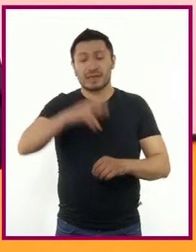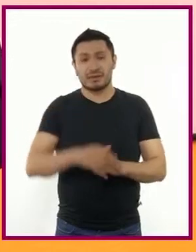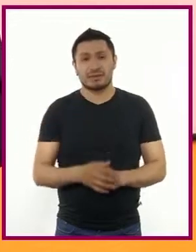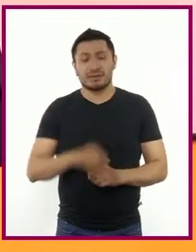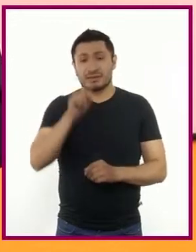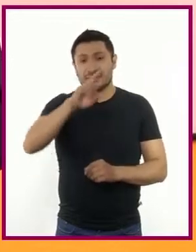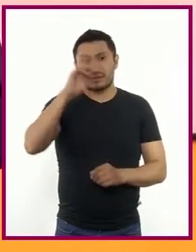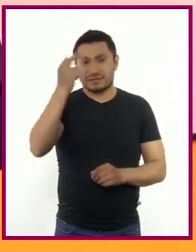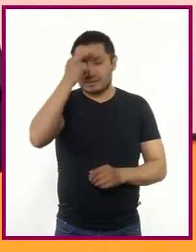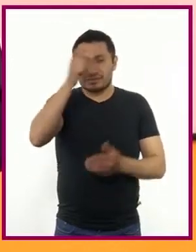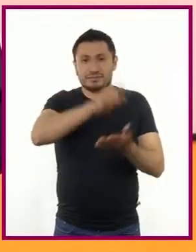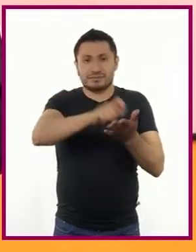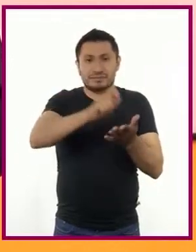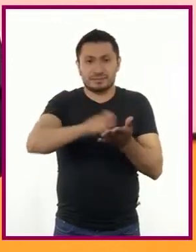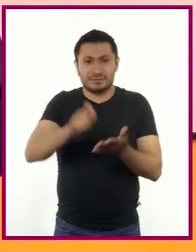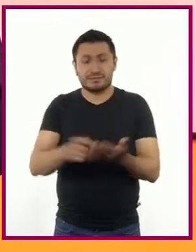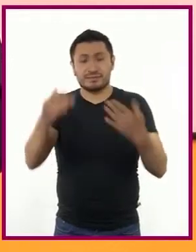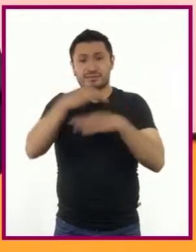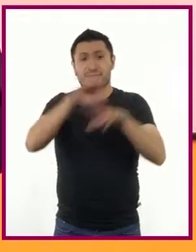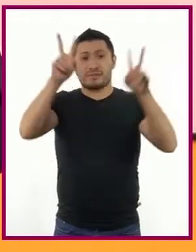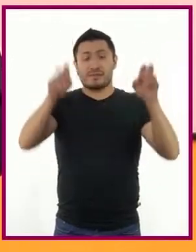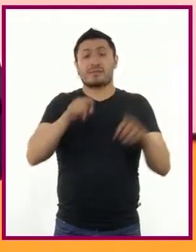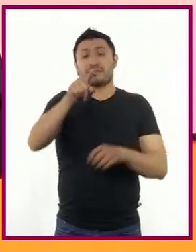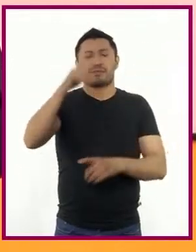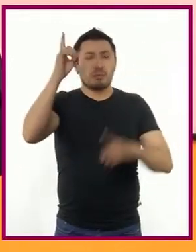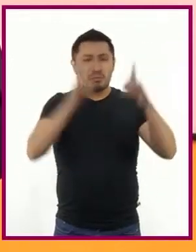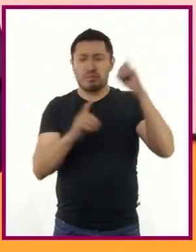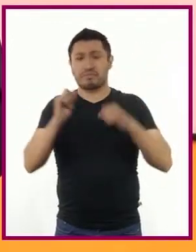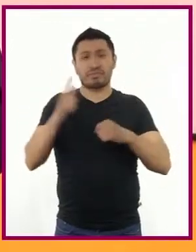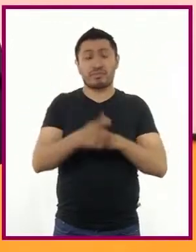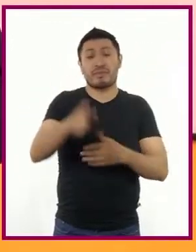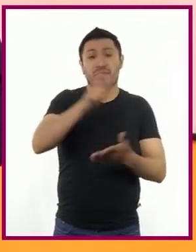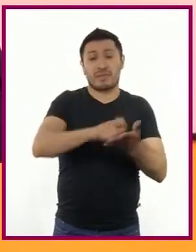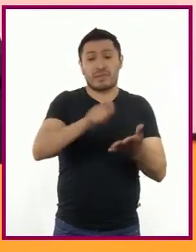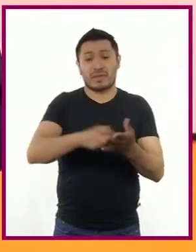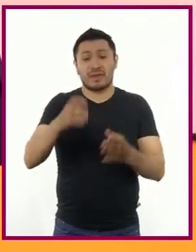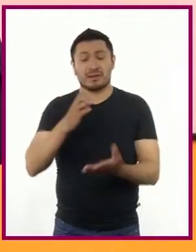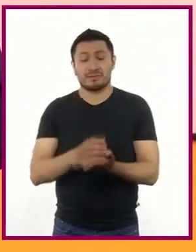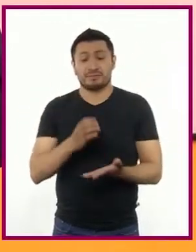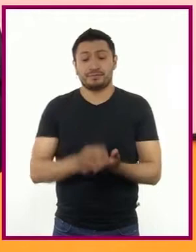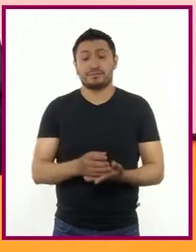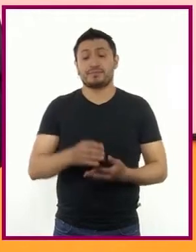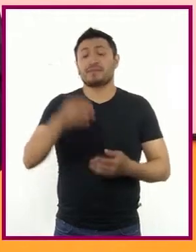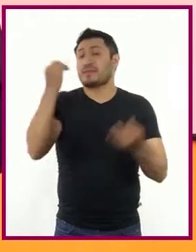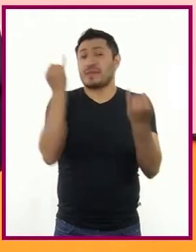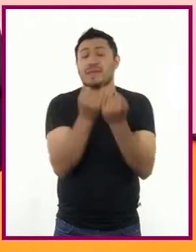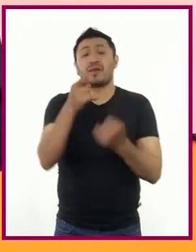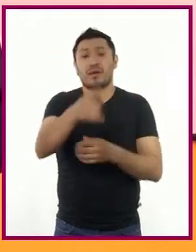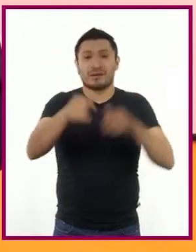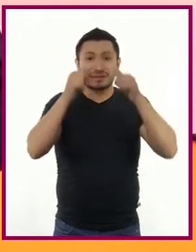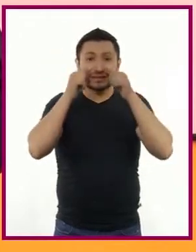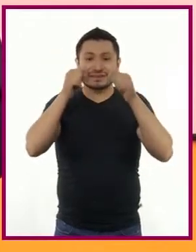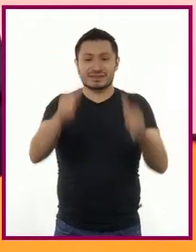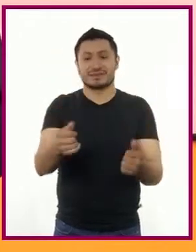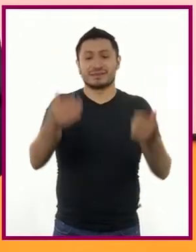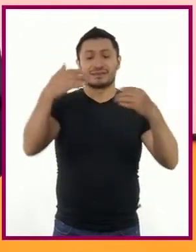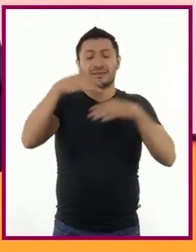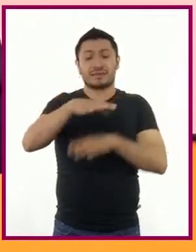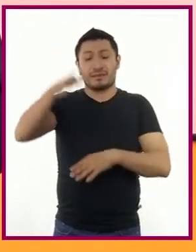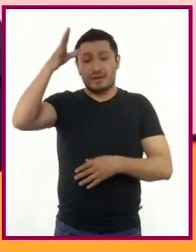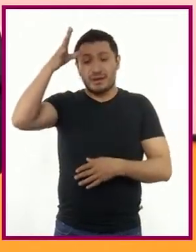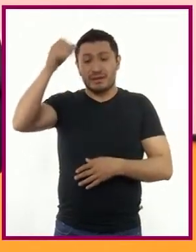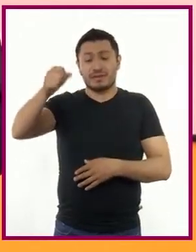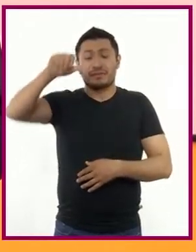Recuerden hacer anotaciones sobre el tema y escribir las dudas en su libreta. De igual manera, estén atentas y atentos al